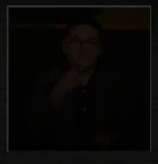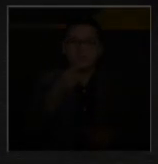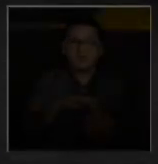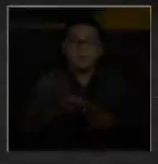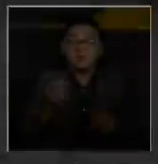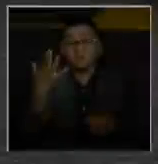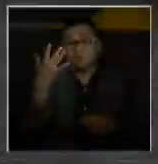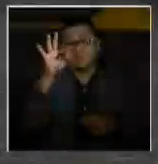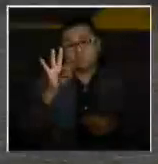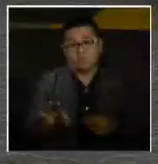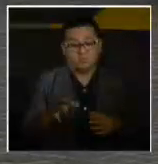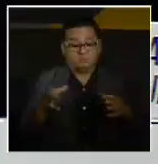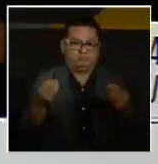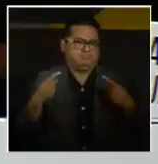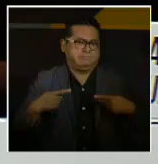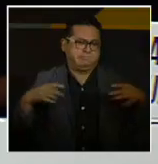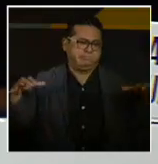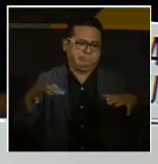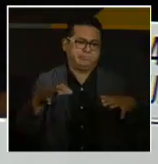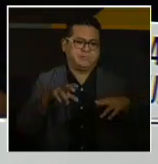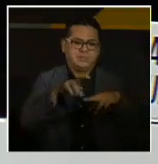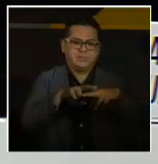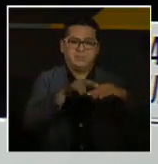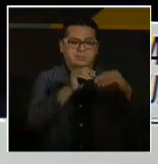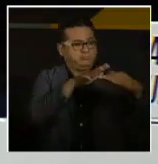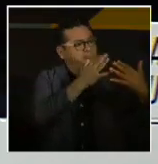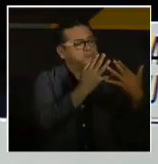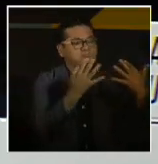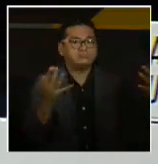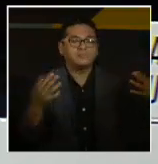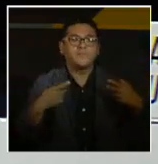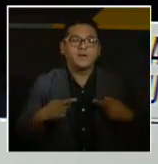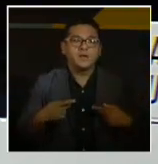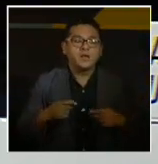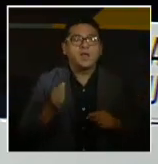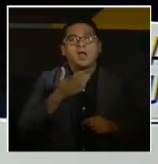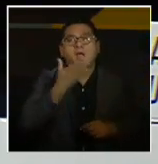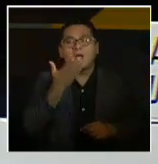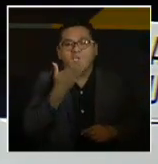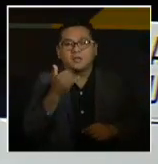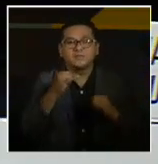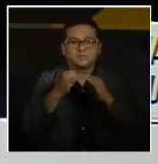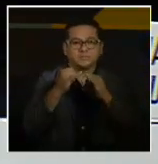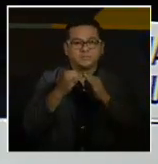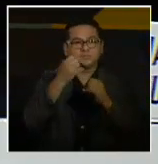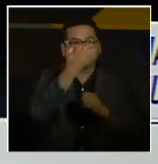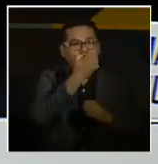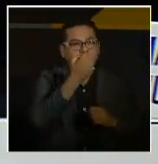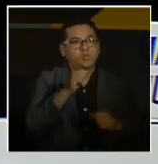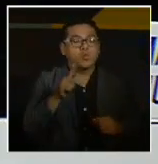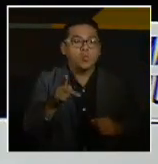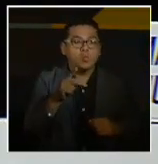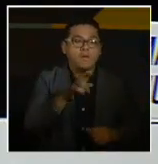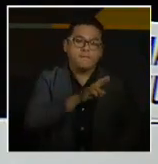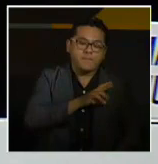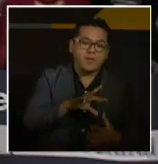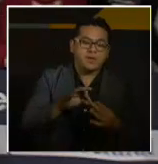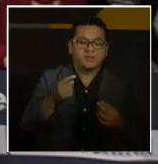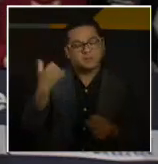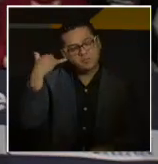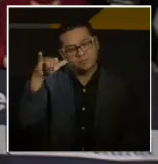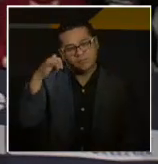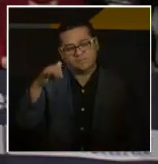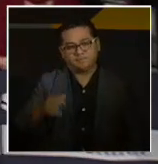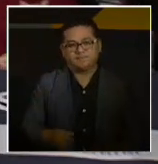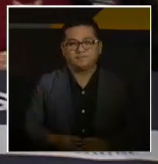que el 50% de este panel ciudadano lo conforman estudiantes de instituciones públicas y privadas del estado